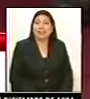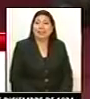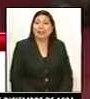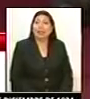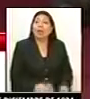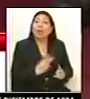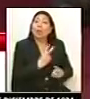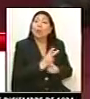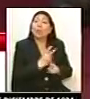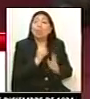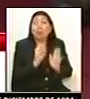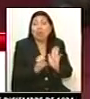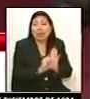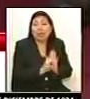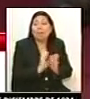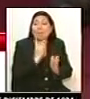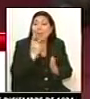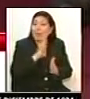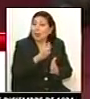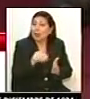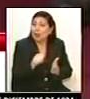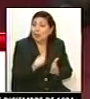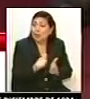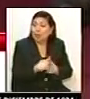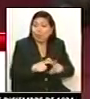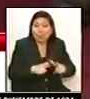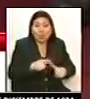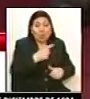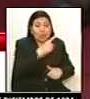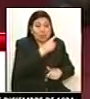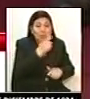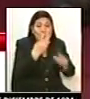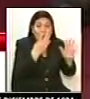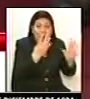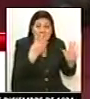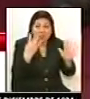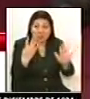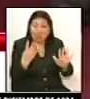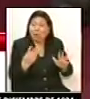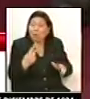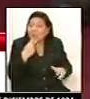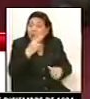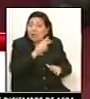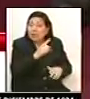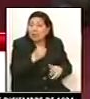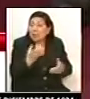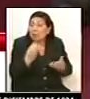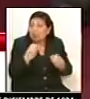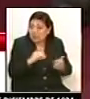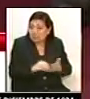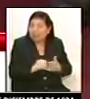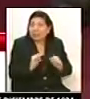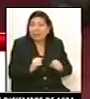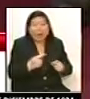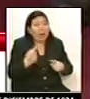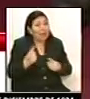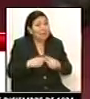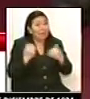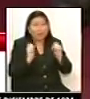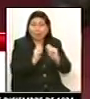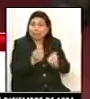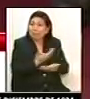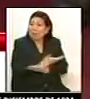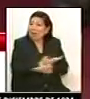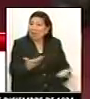medidas promocionales, por ejemplo, para que todo lo que es el lote 192 pueda estar en manos de Petroperú, como ha aprobado el Congreso y que hasta ahora no se entrega a